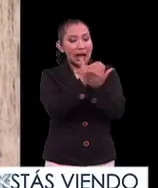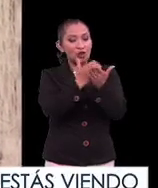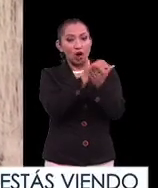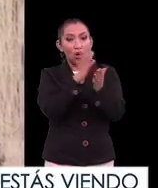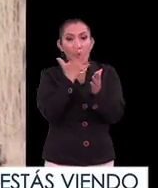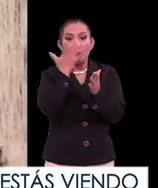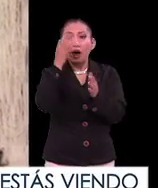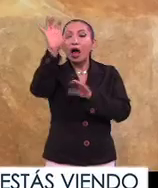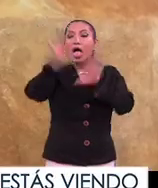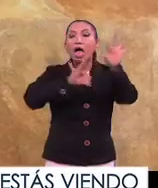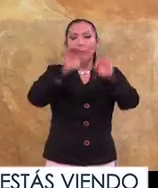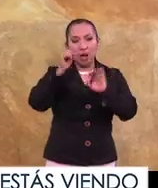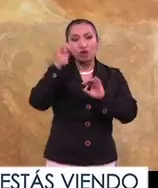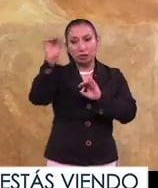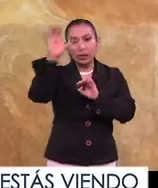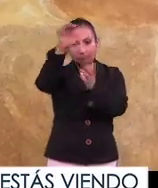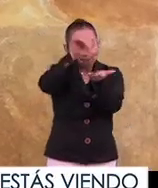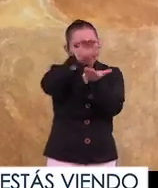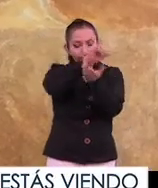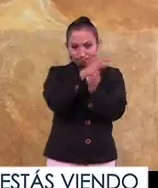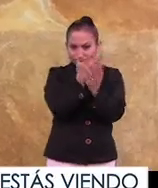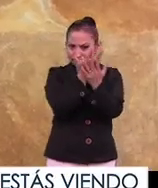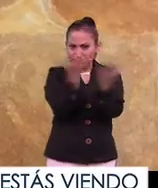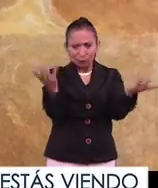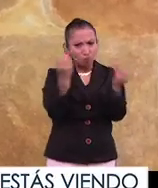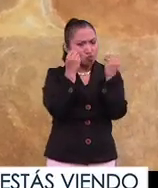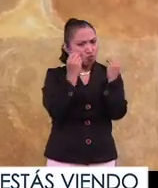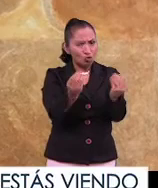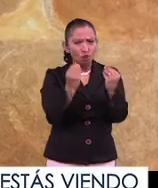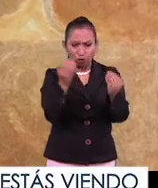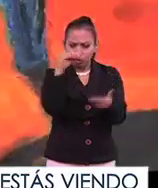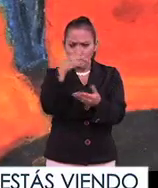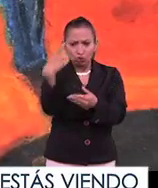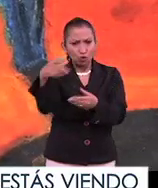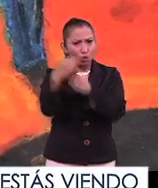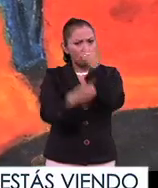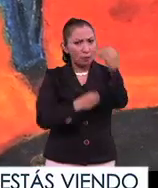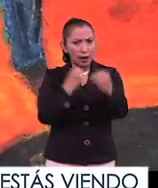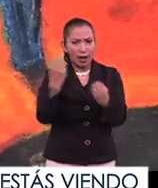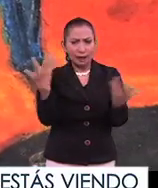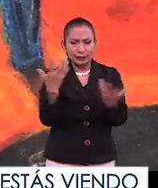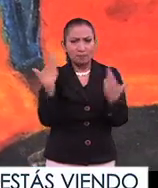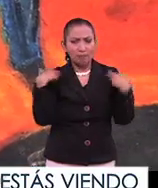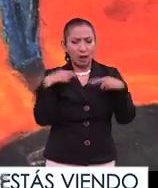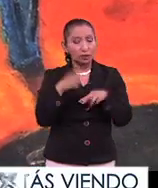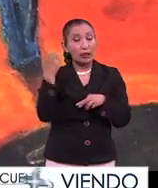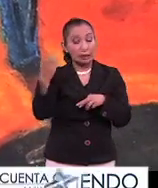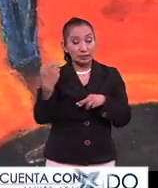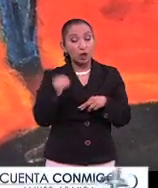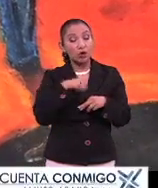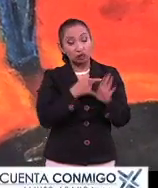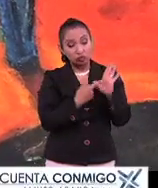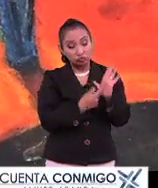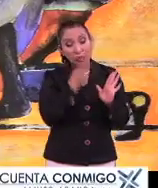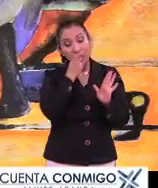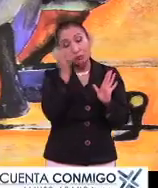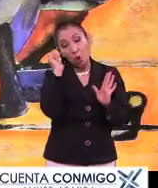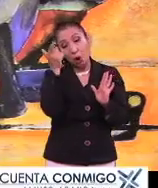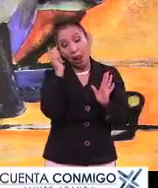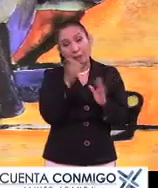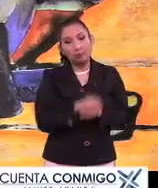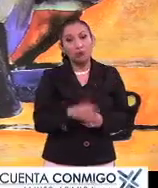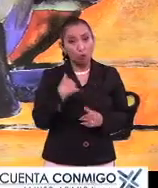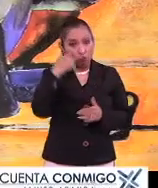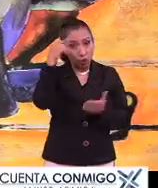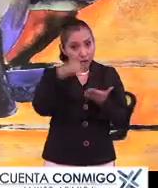catálogo razonado, pero creo que sí es una compilación muy amplia de más amplia que de la obra del maestro. Pues eso es lo que nos dicen y esperamos. No,